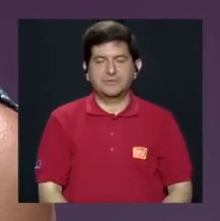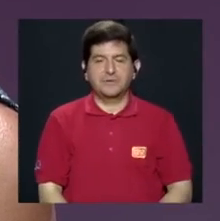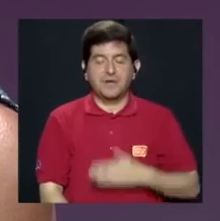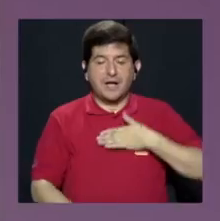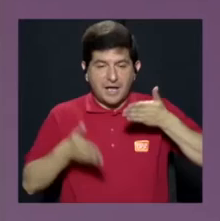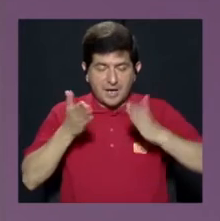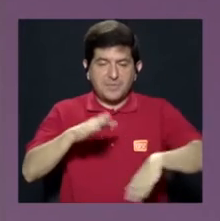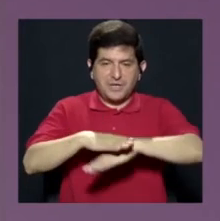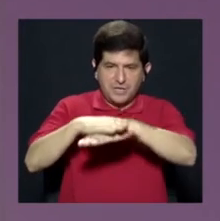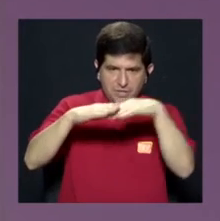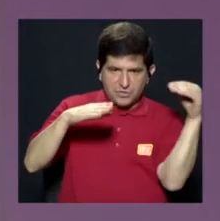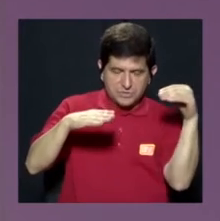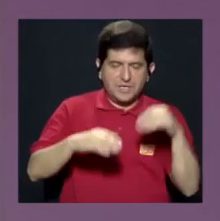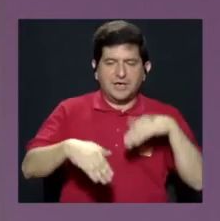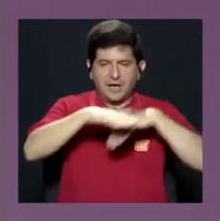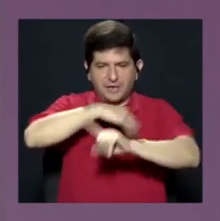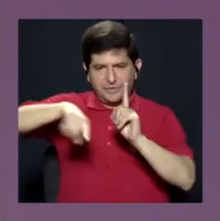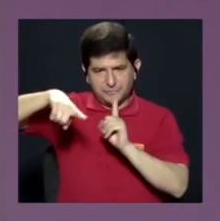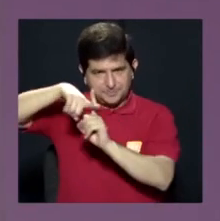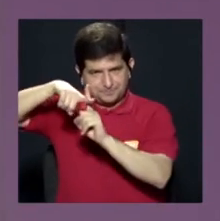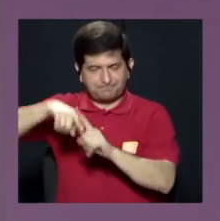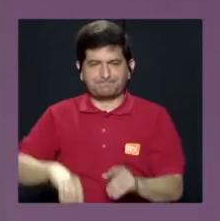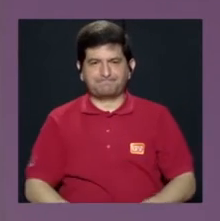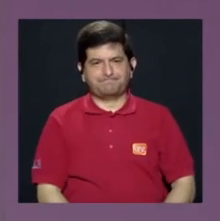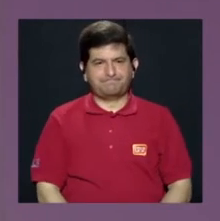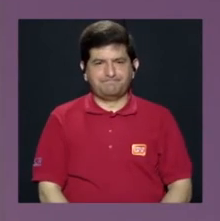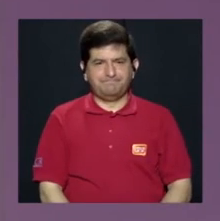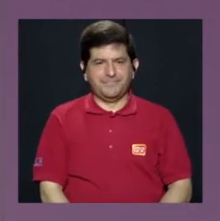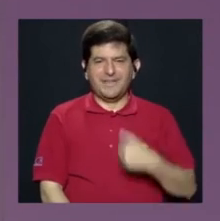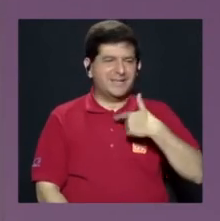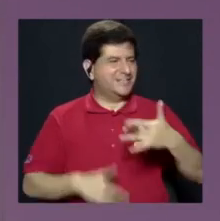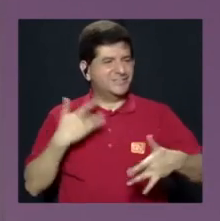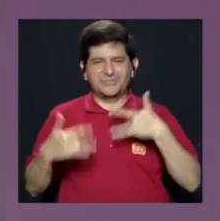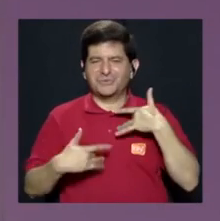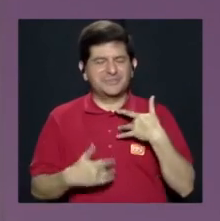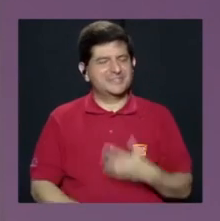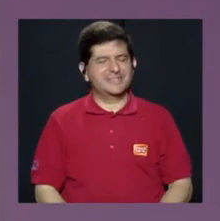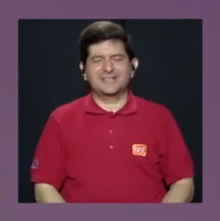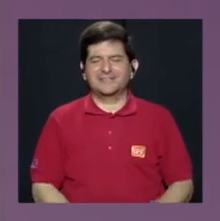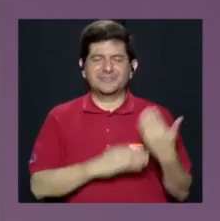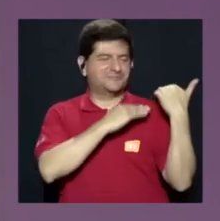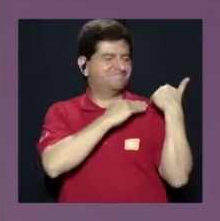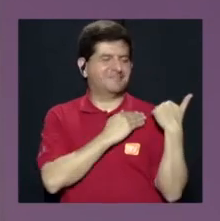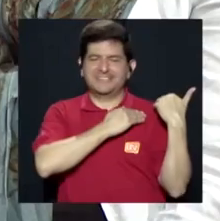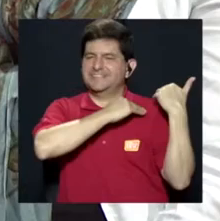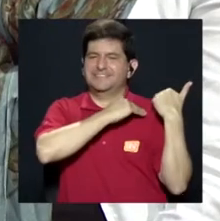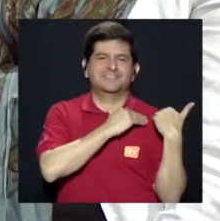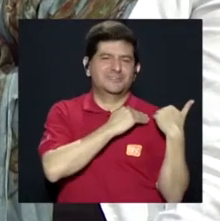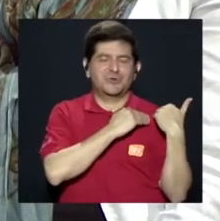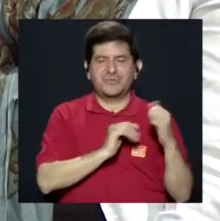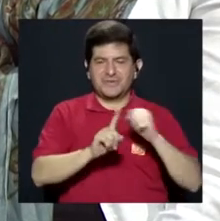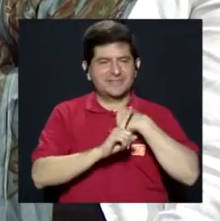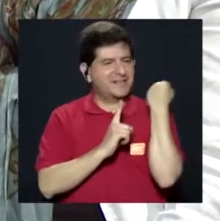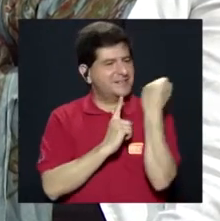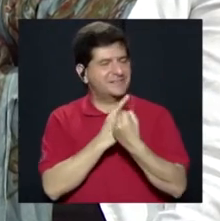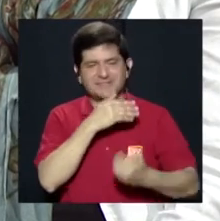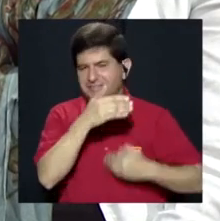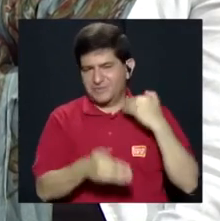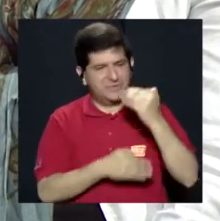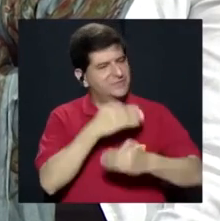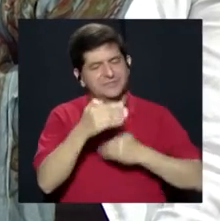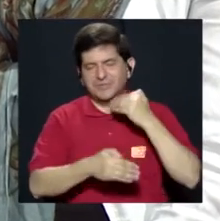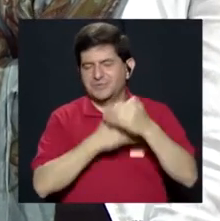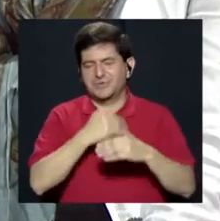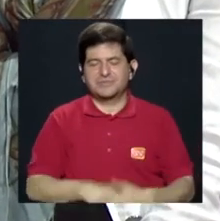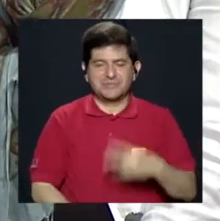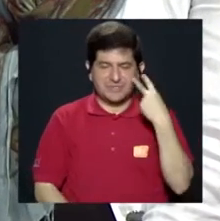que exhumarlo. Y no me siento capaz de volver a pasar por el proceso